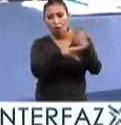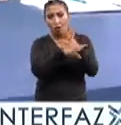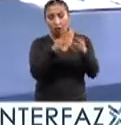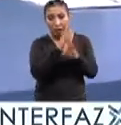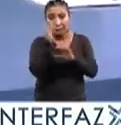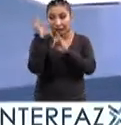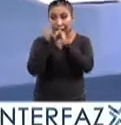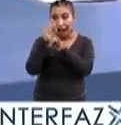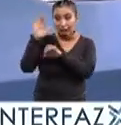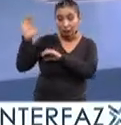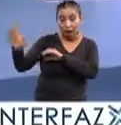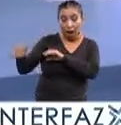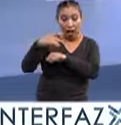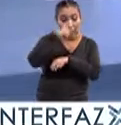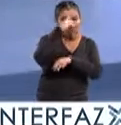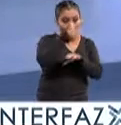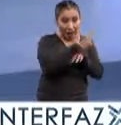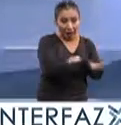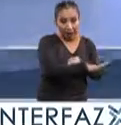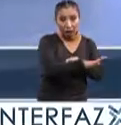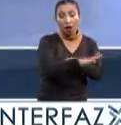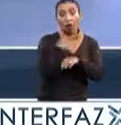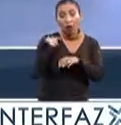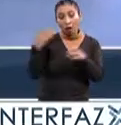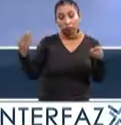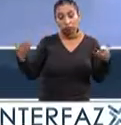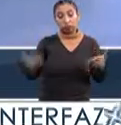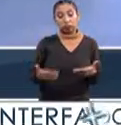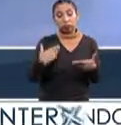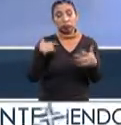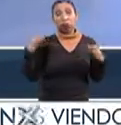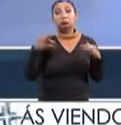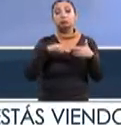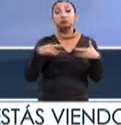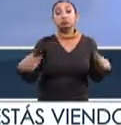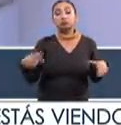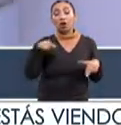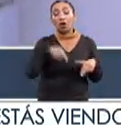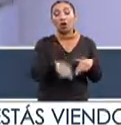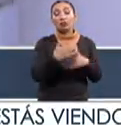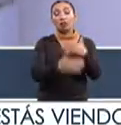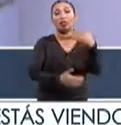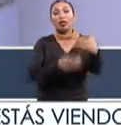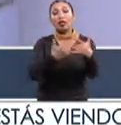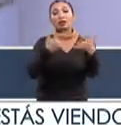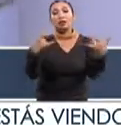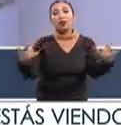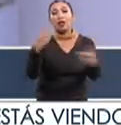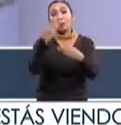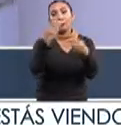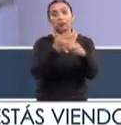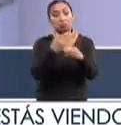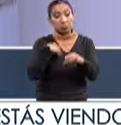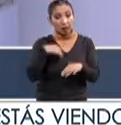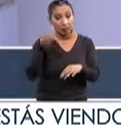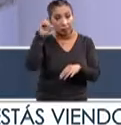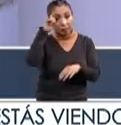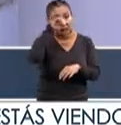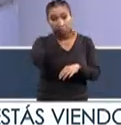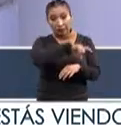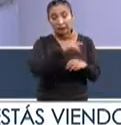elementos internacionales, nacionales, que tienen mucho que ver con el desarrollo de la historia del mundo. Es un tema muy